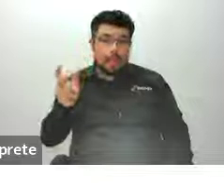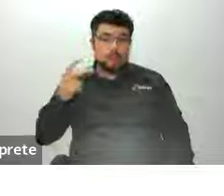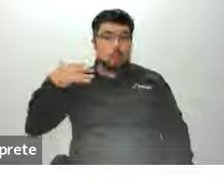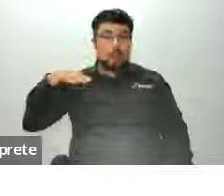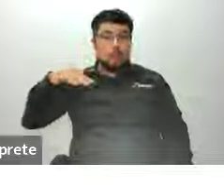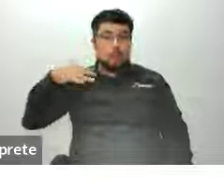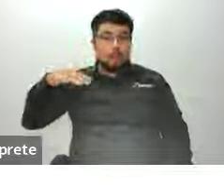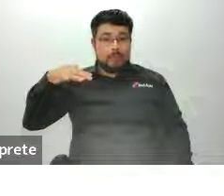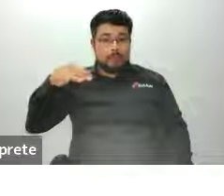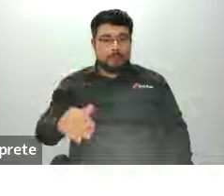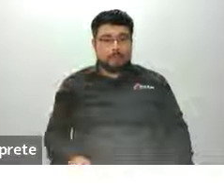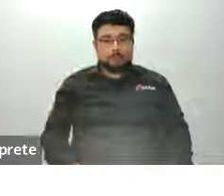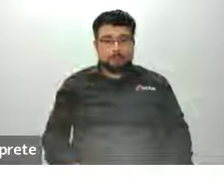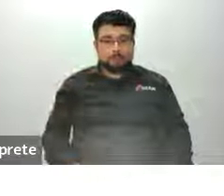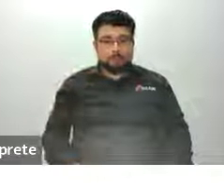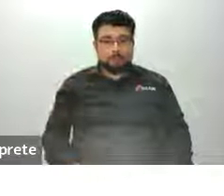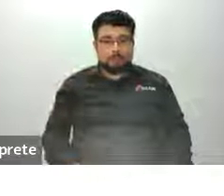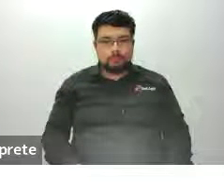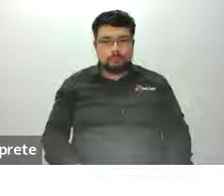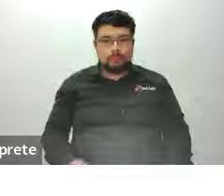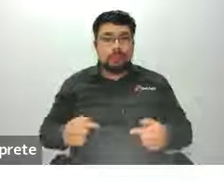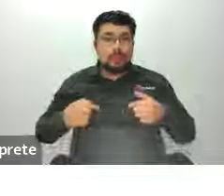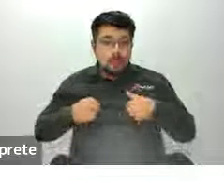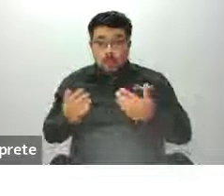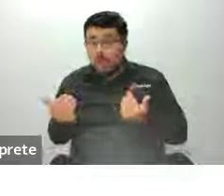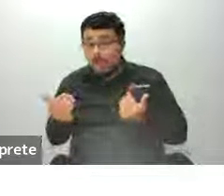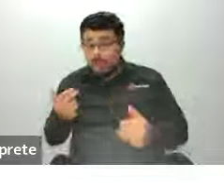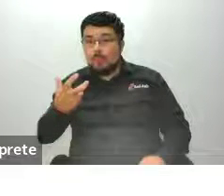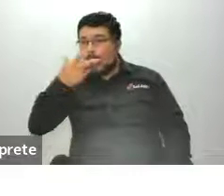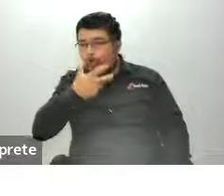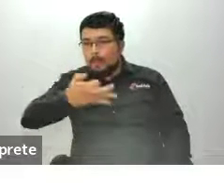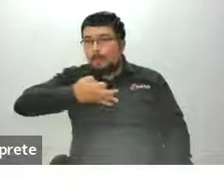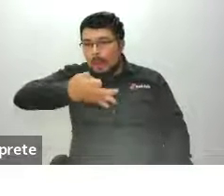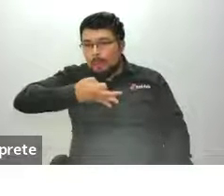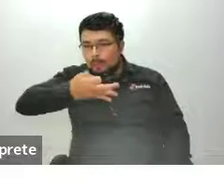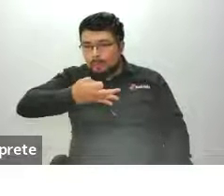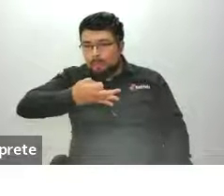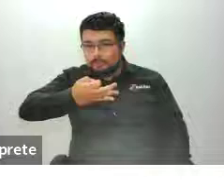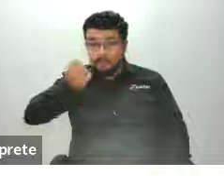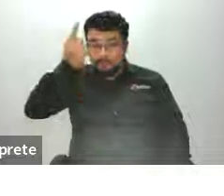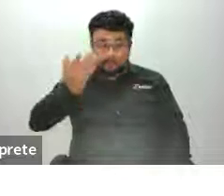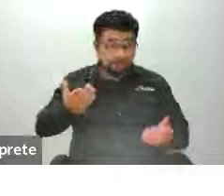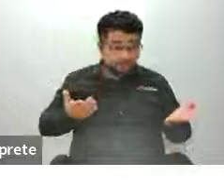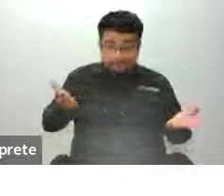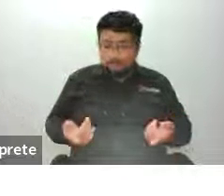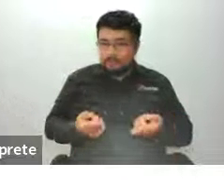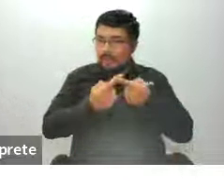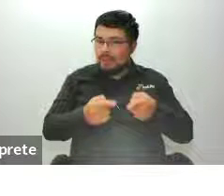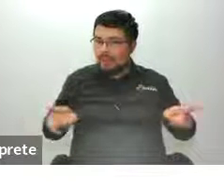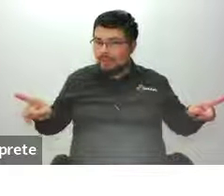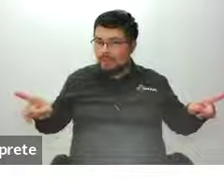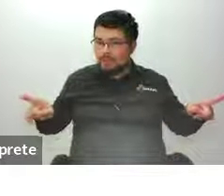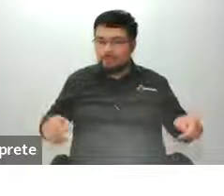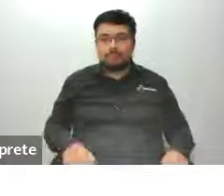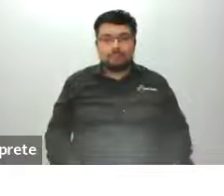y necesito para poder desarrollar la oralidad. Entonces, provienen de dos modalidades muy